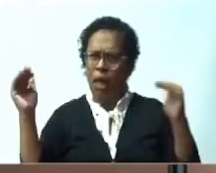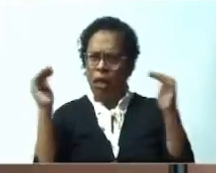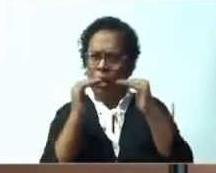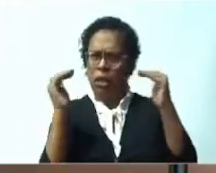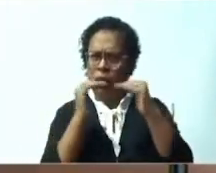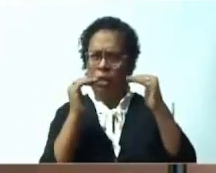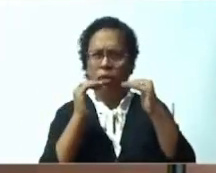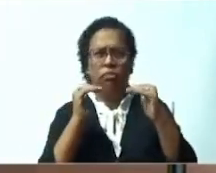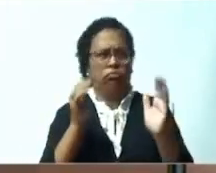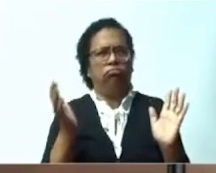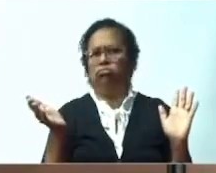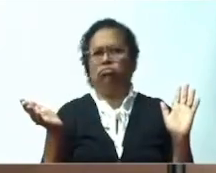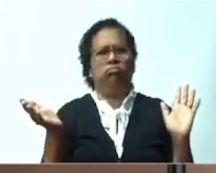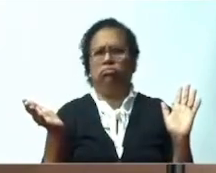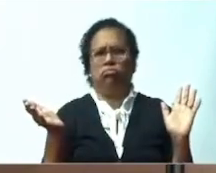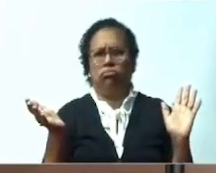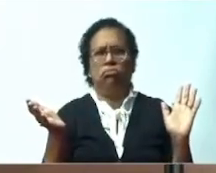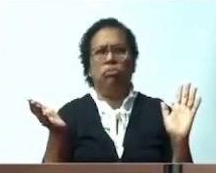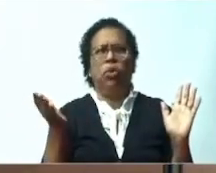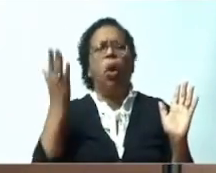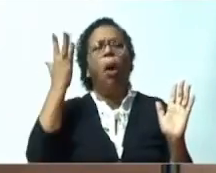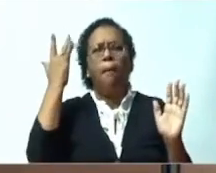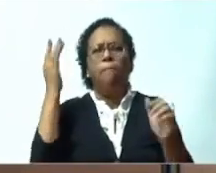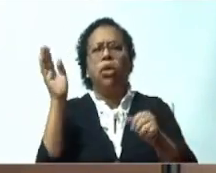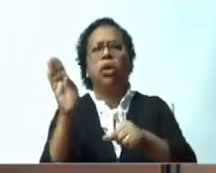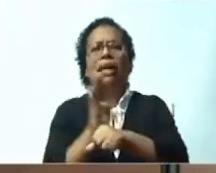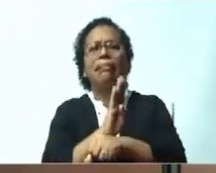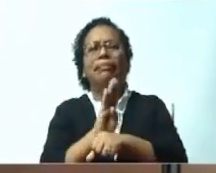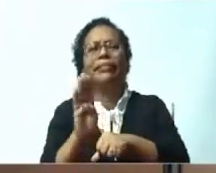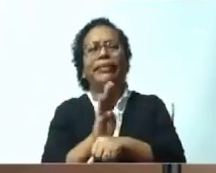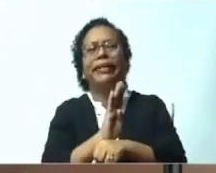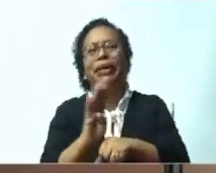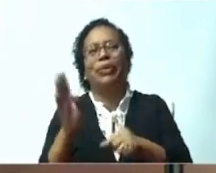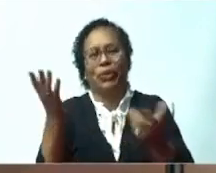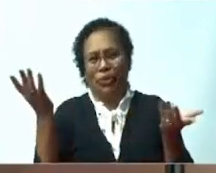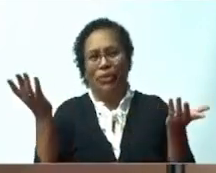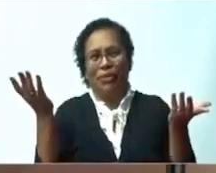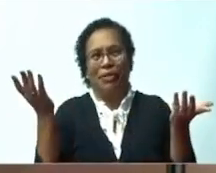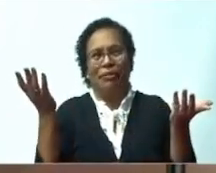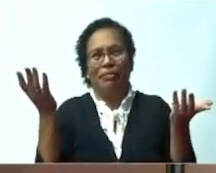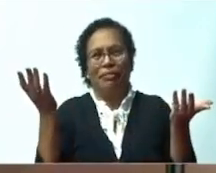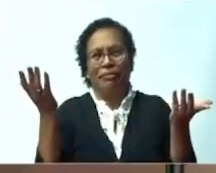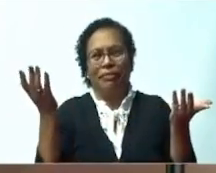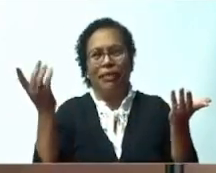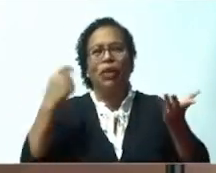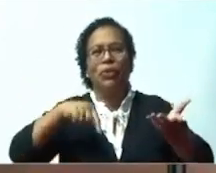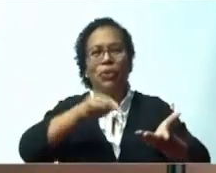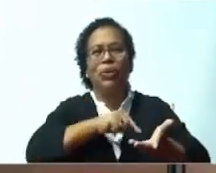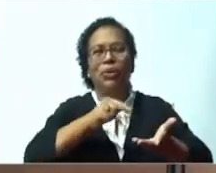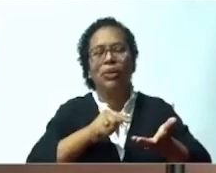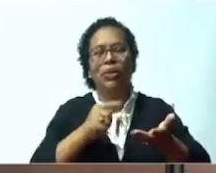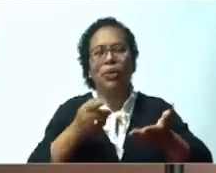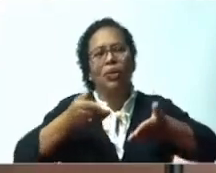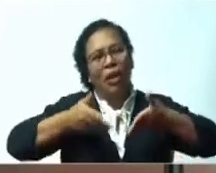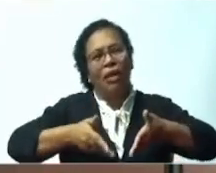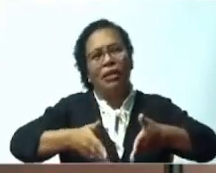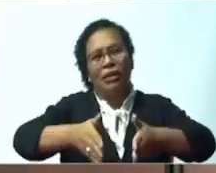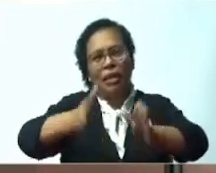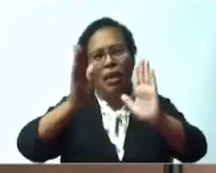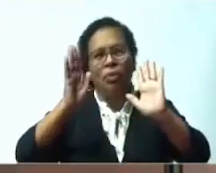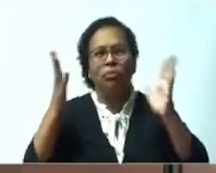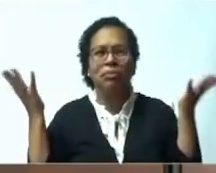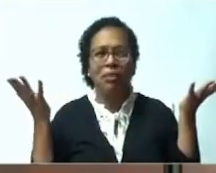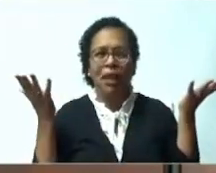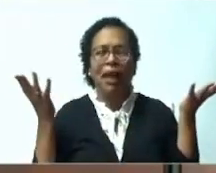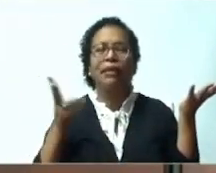qué le estamos dando nosotros allá? Bueno, le estamos dando la ampliación del plazo de la concesión y se lo estamos dando por 30